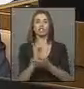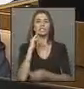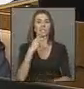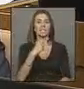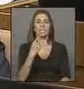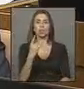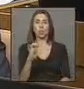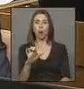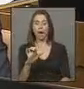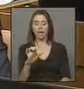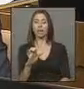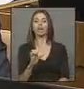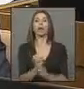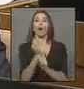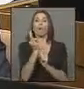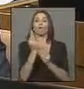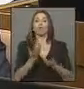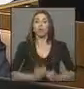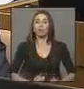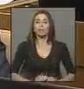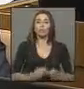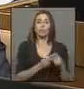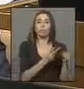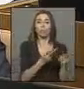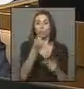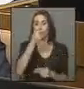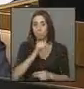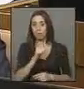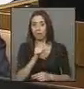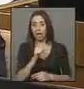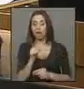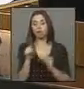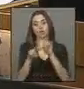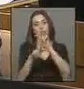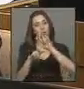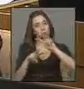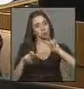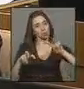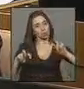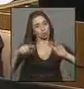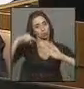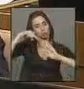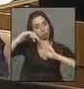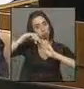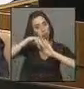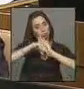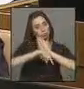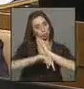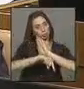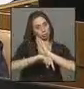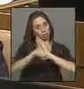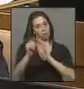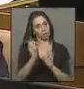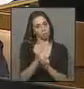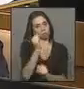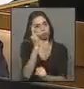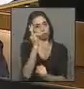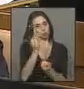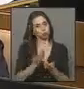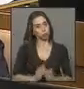público-privada, yo requiero, ¿no es cierto?, que haya una investigación exhaustiva a esta fundación.